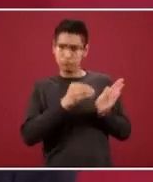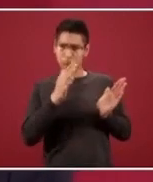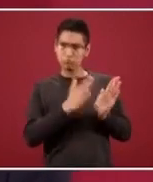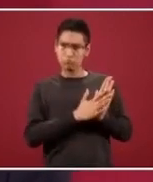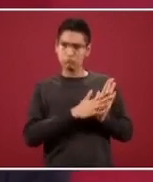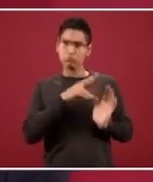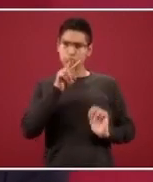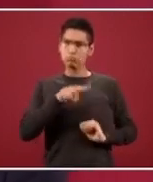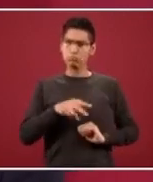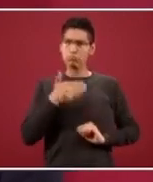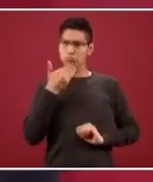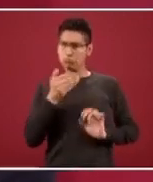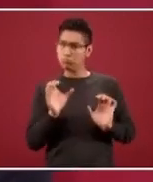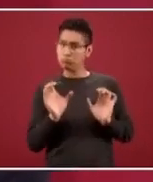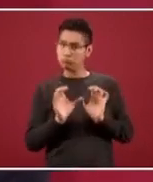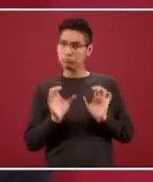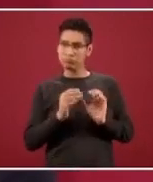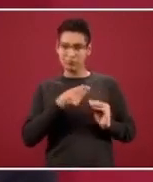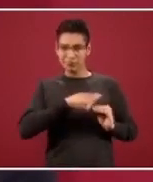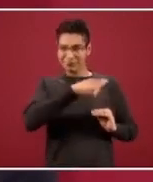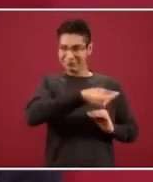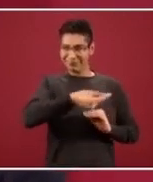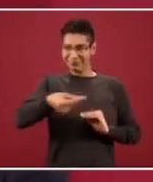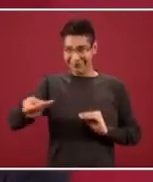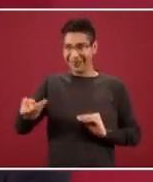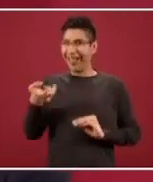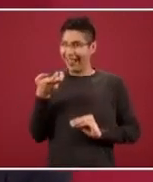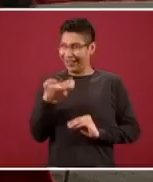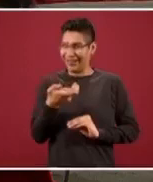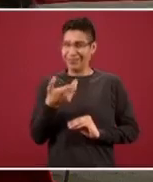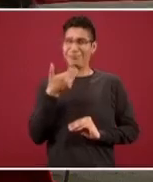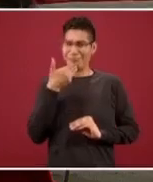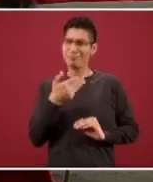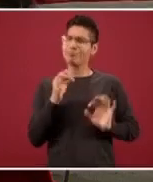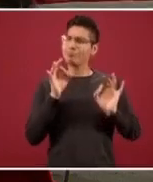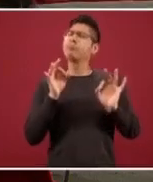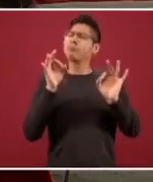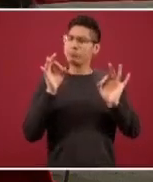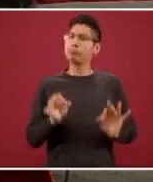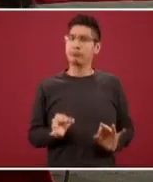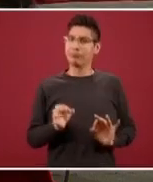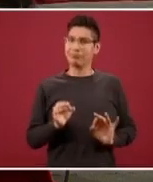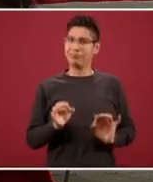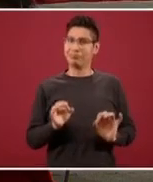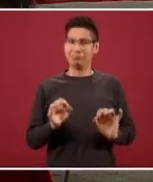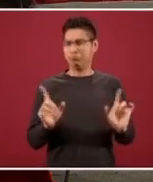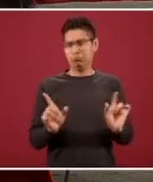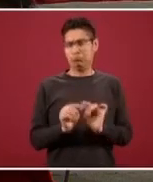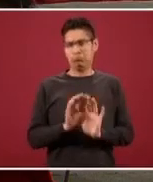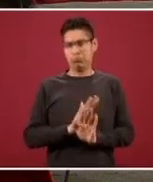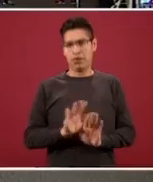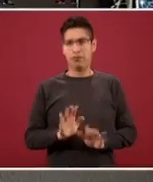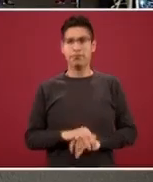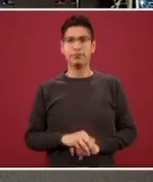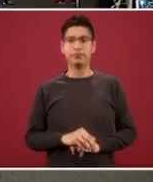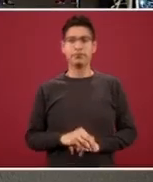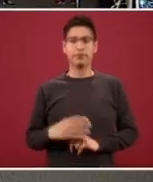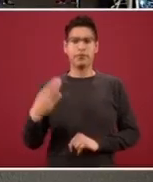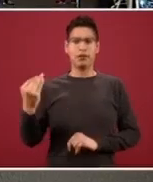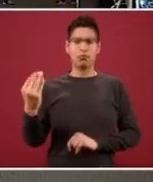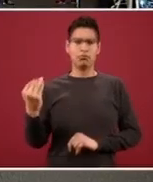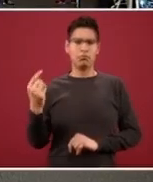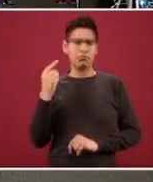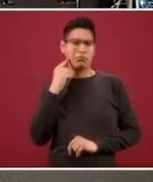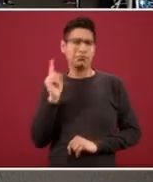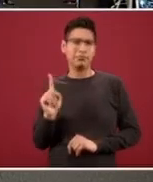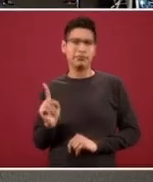a cada laboratorio, es que se puede definir que ya tienen la competencia técnica montada. ¿Y cuándo se podrá consultar? Yo espero que esta